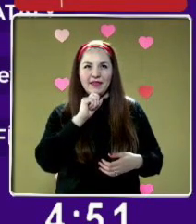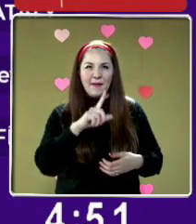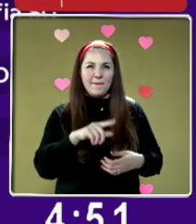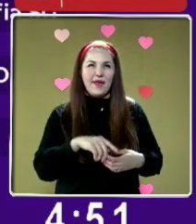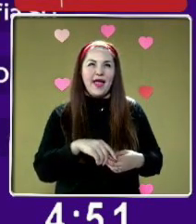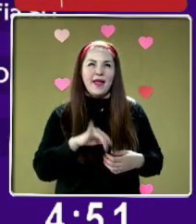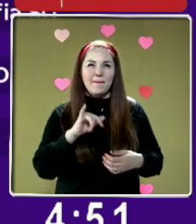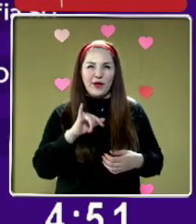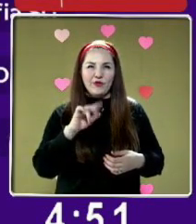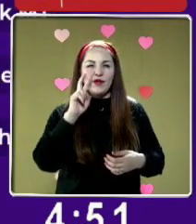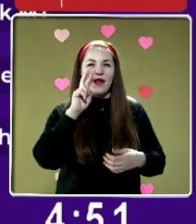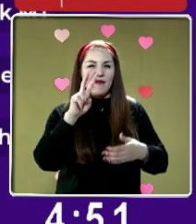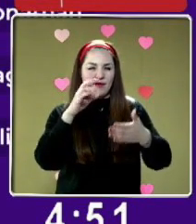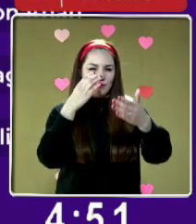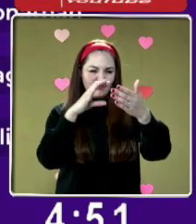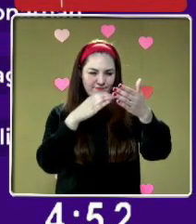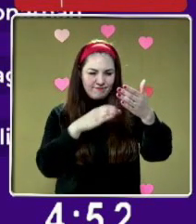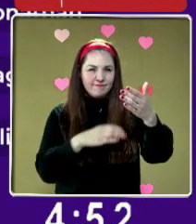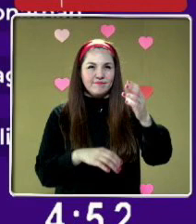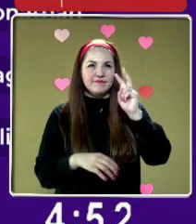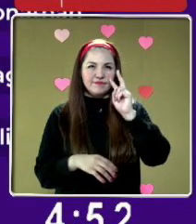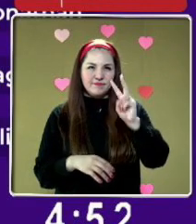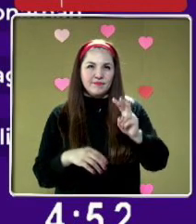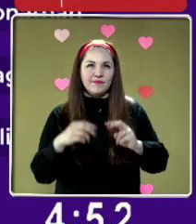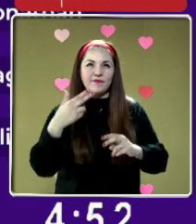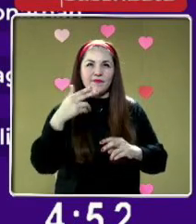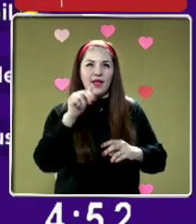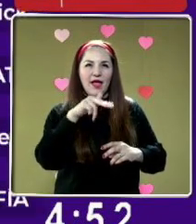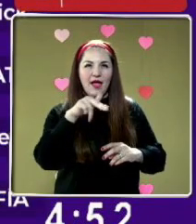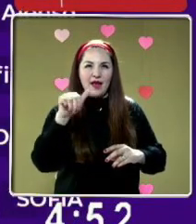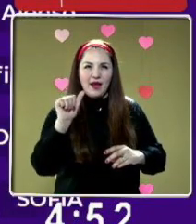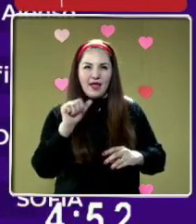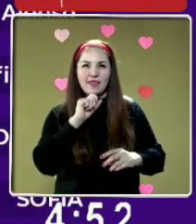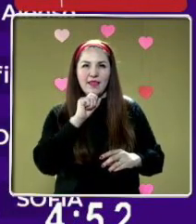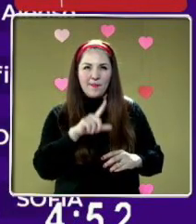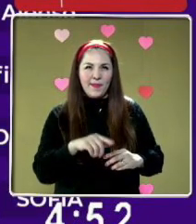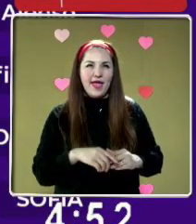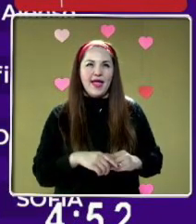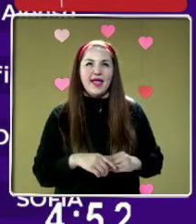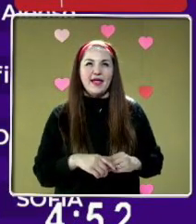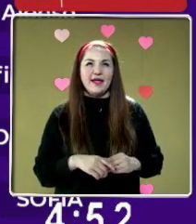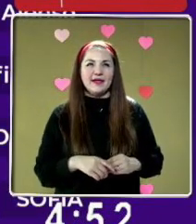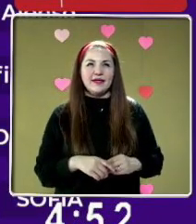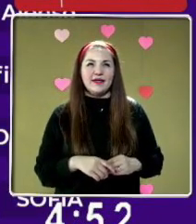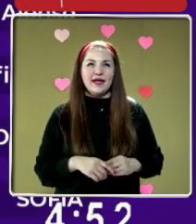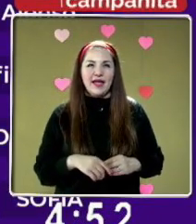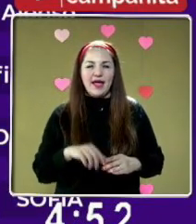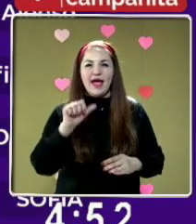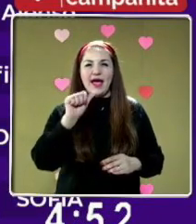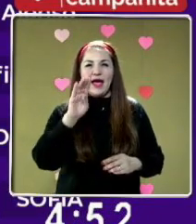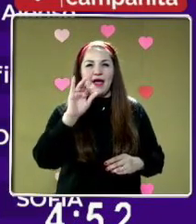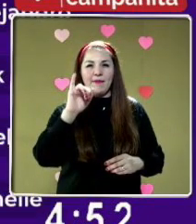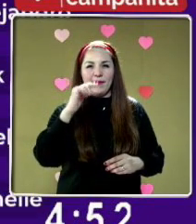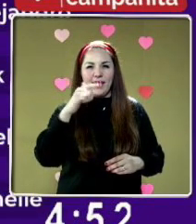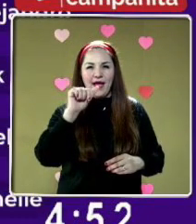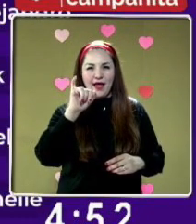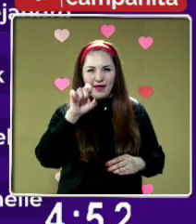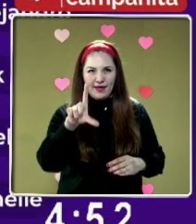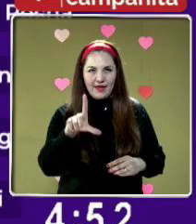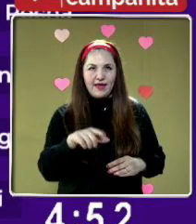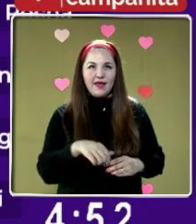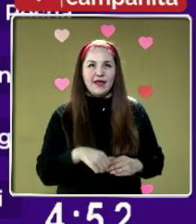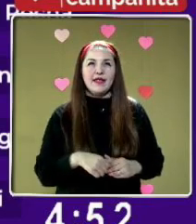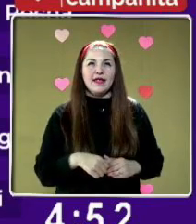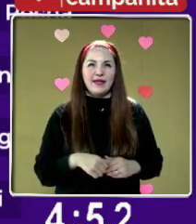conozco físicamente, pero sí en la zona de comentarios. Hannah también vi que ahorita estaba en la zona de comentarios. Abigail también, obviamente que ya